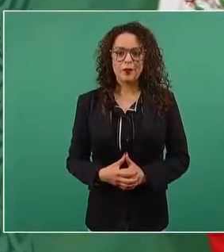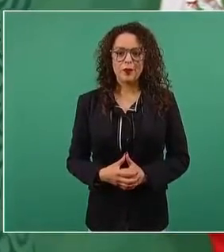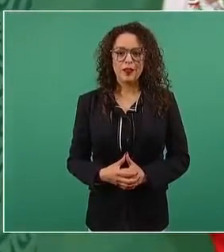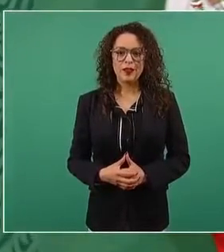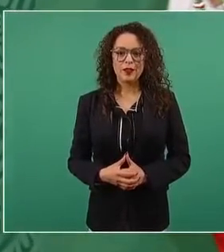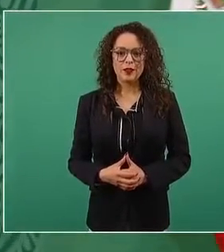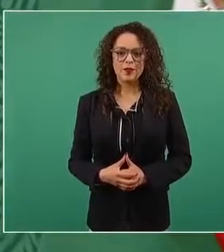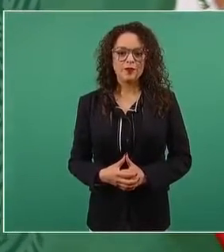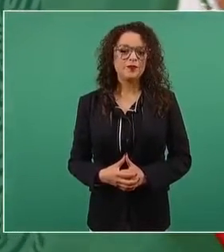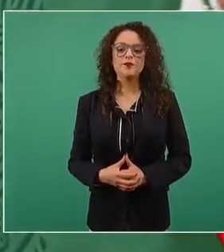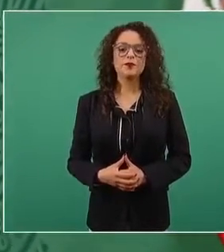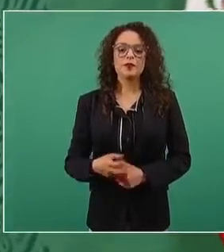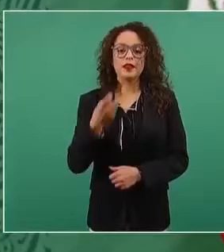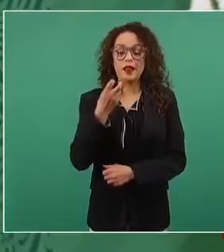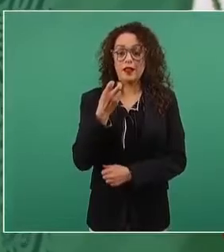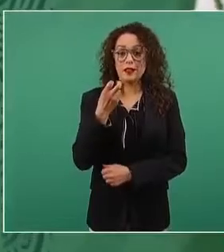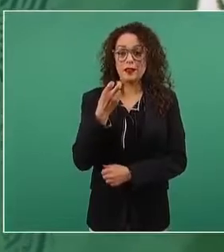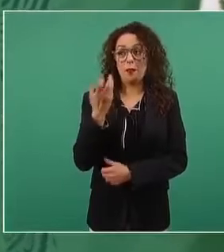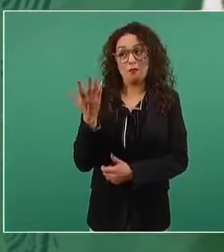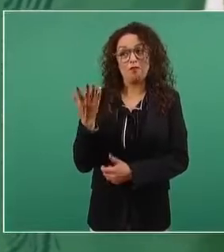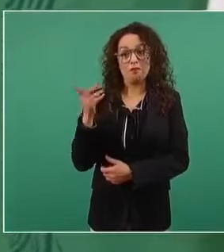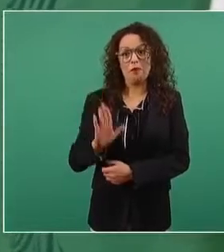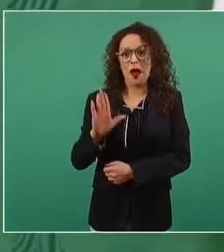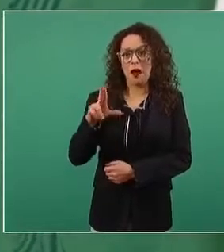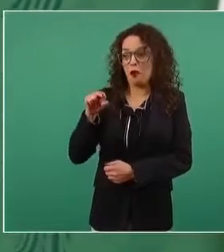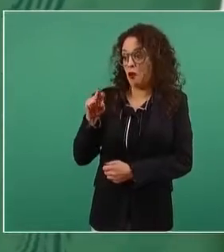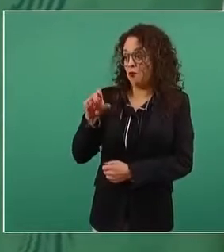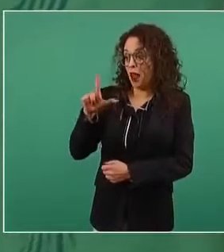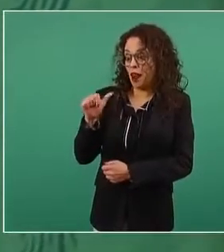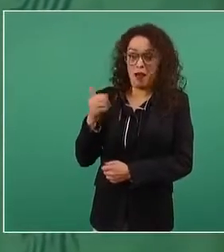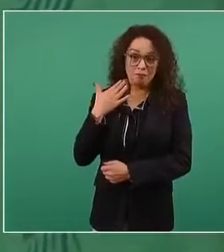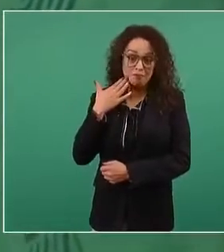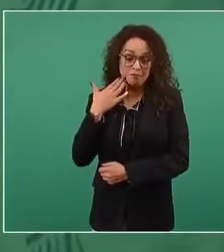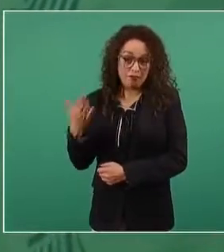Y es muy buena la novela porque al final